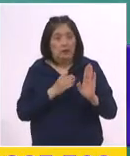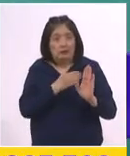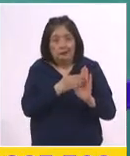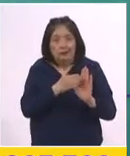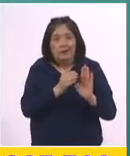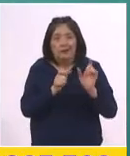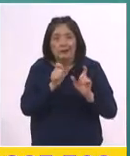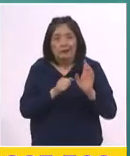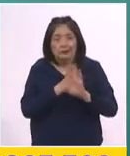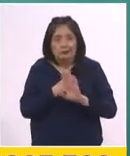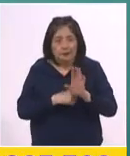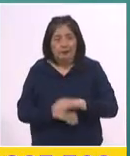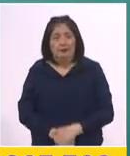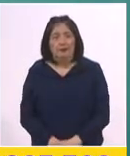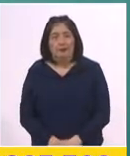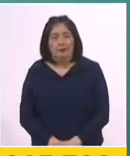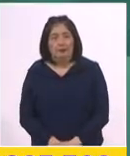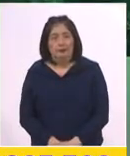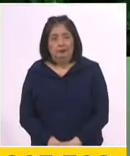víctimas.